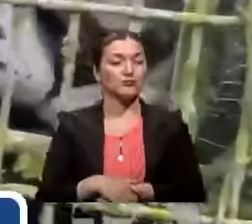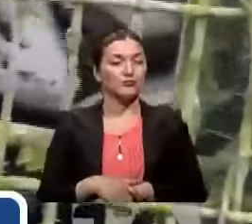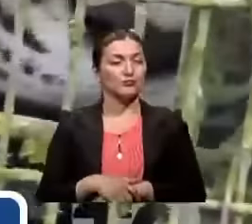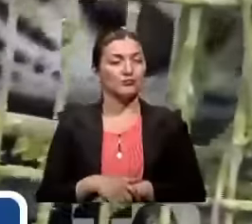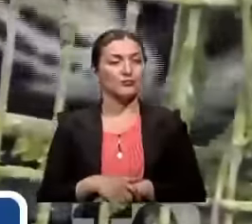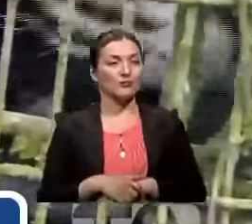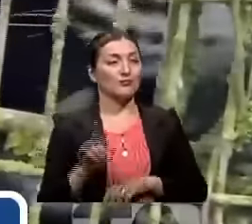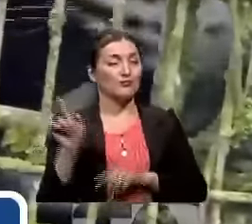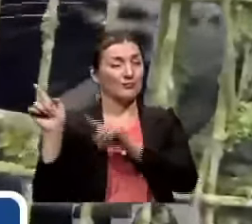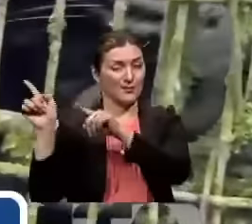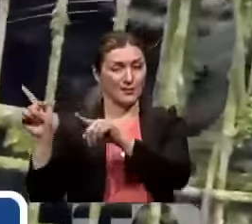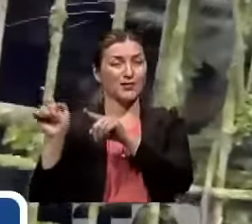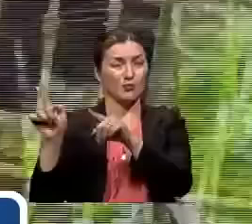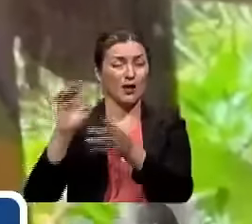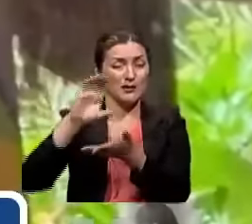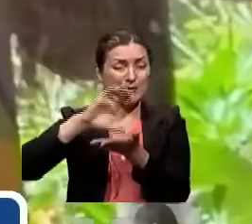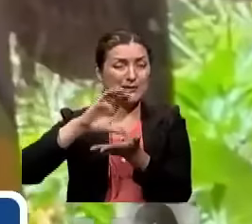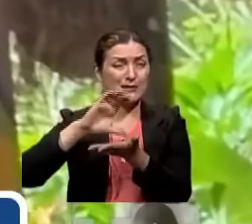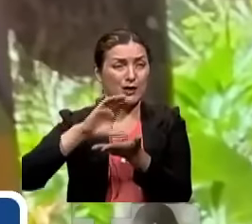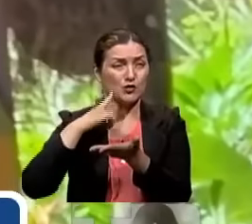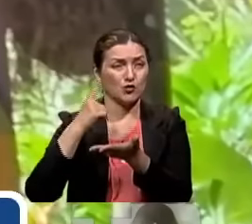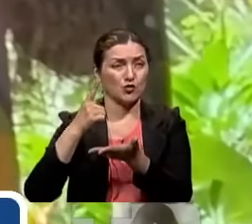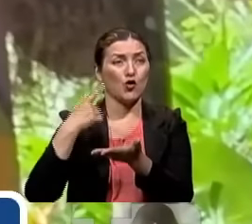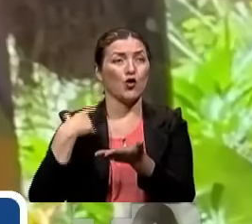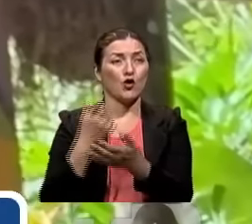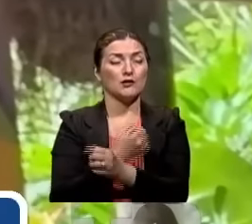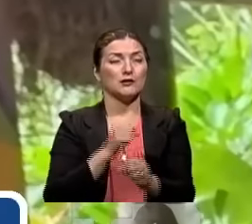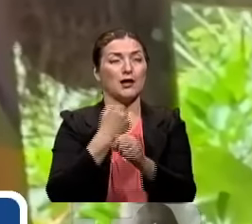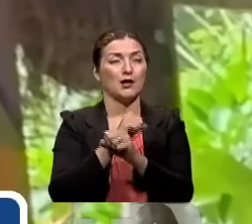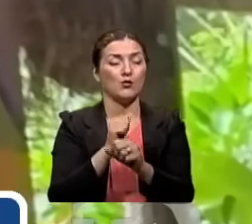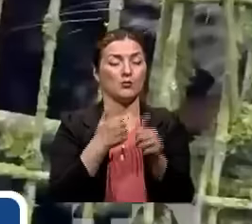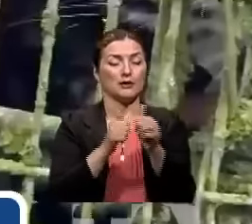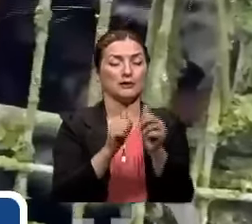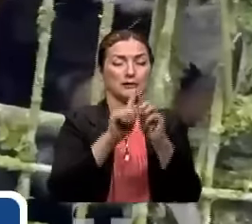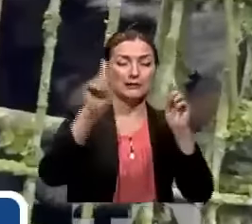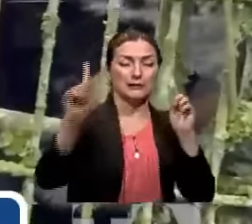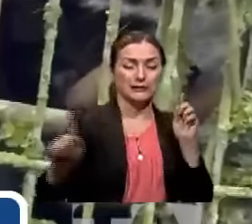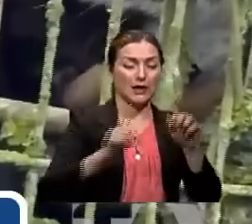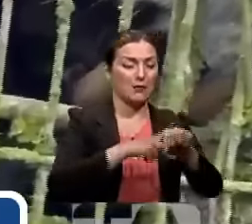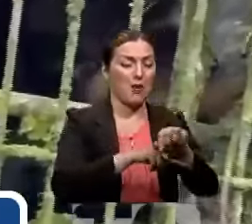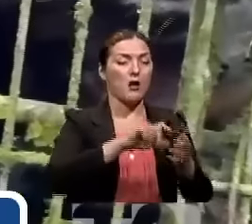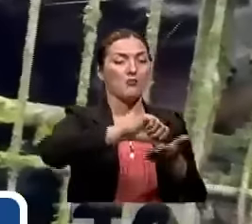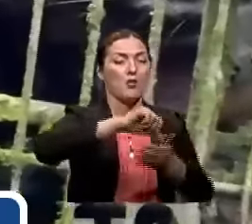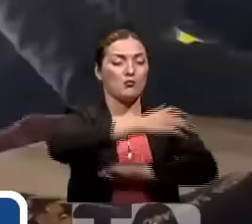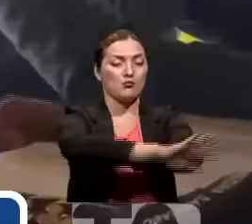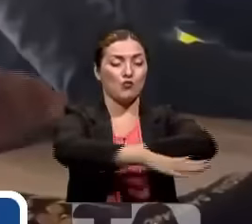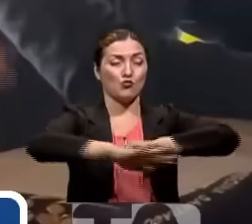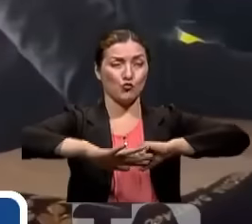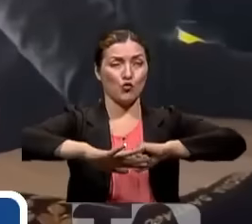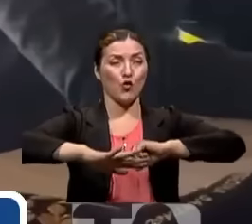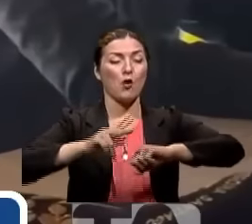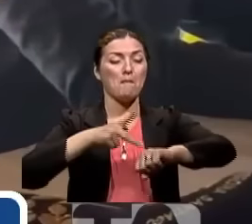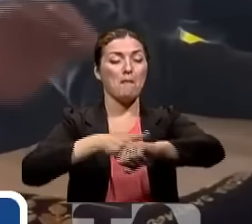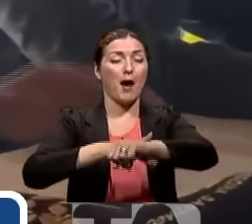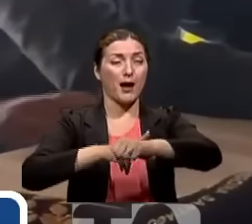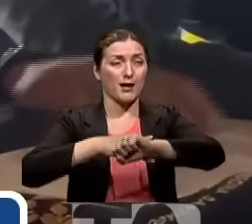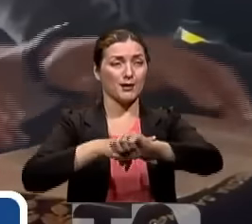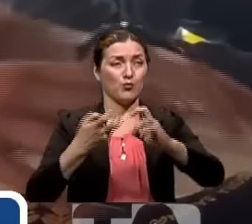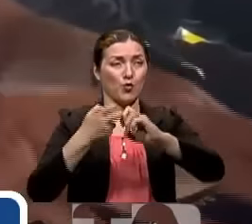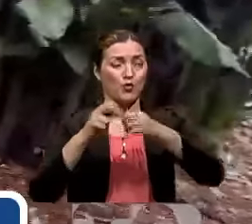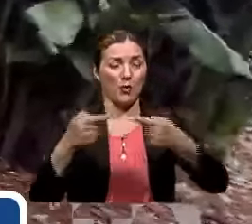Los jaguares del centro de rescate Rancho Fátima, ubicado a pocos kilómetros de la ciudad de Macas, en Morona, Santiago, vuelven a generar